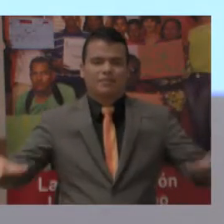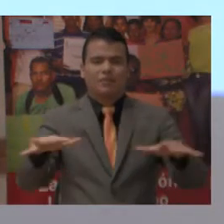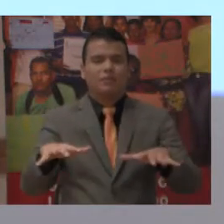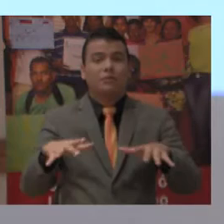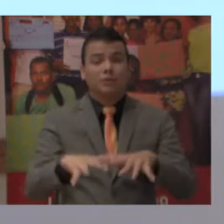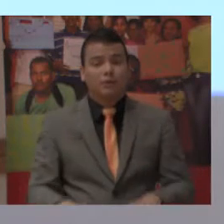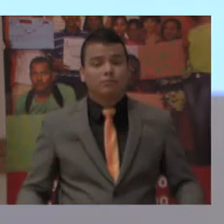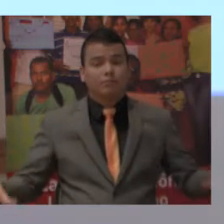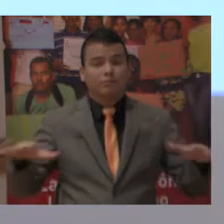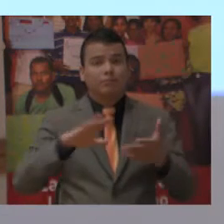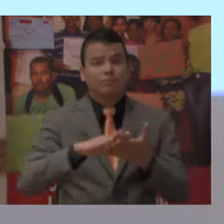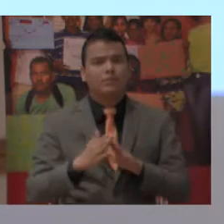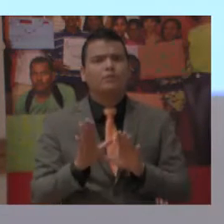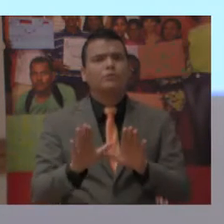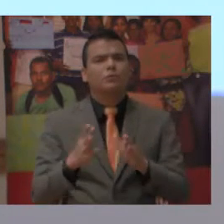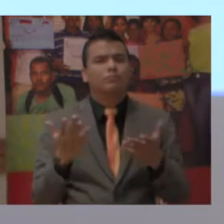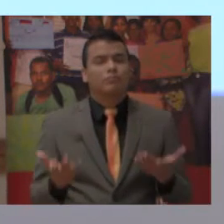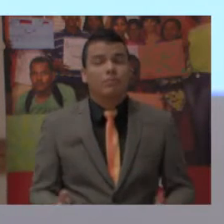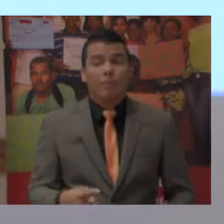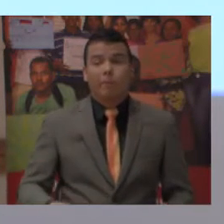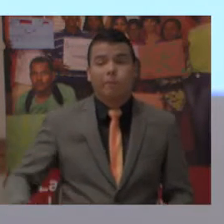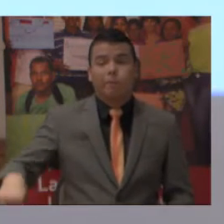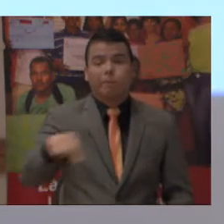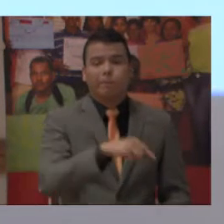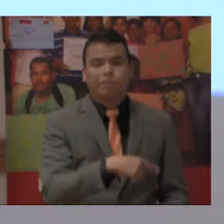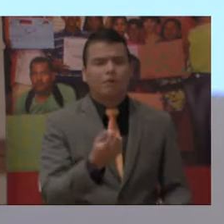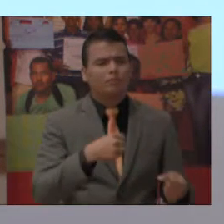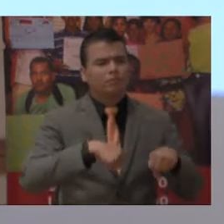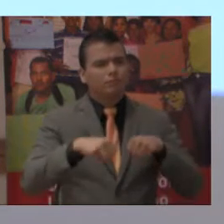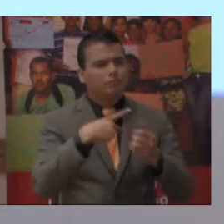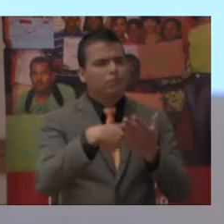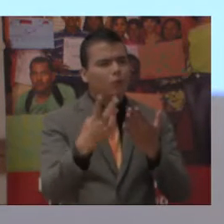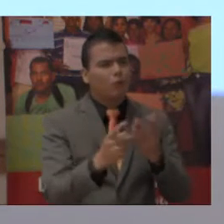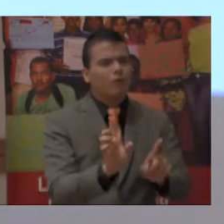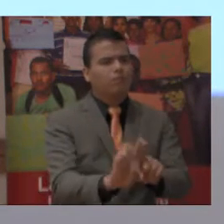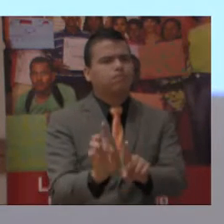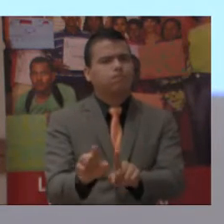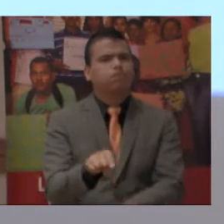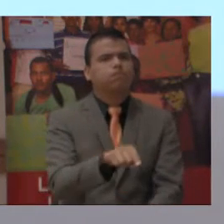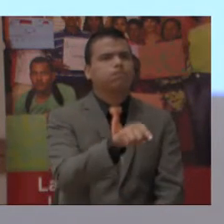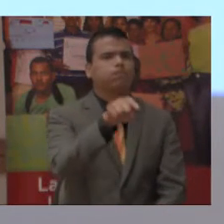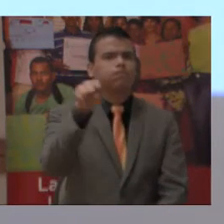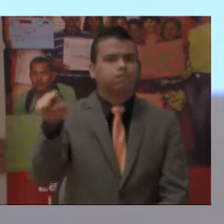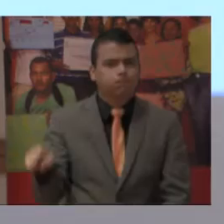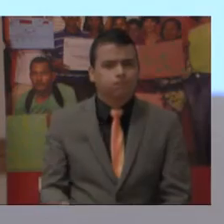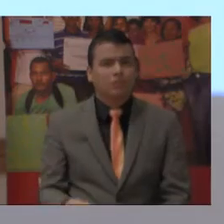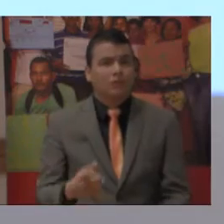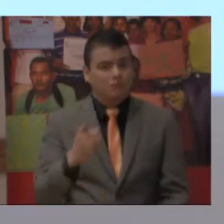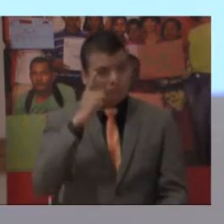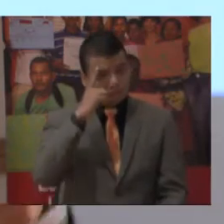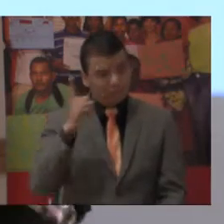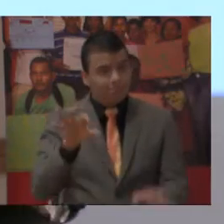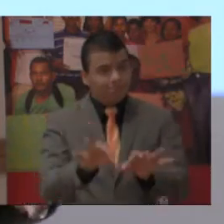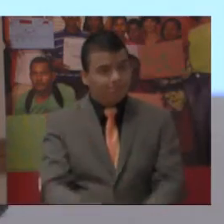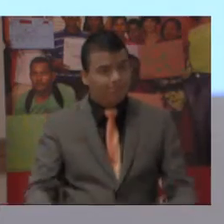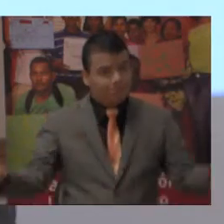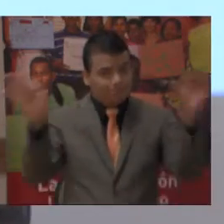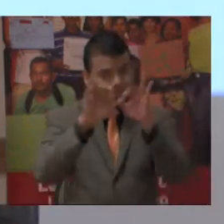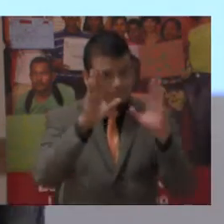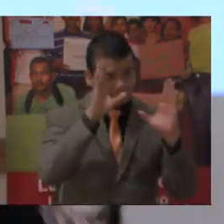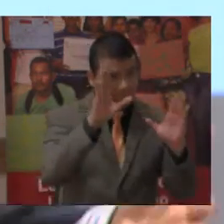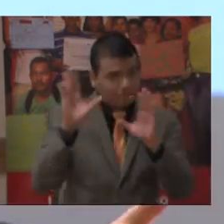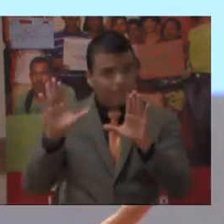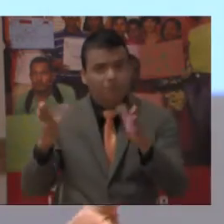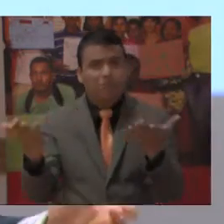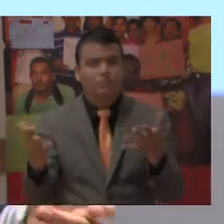es donde se están trabajando algunos proyectos que consideramos hay que atender a